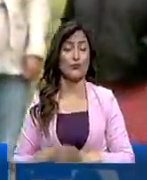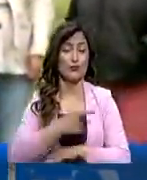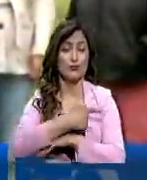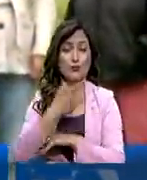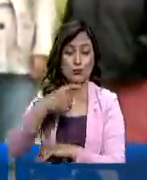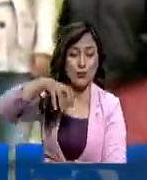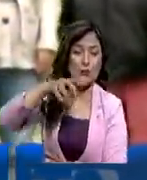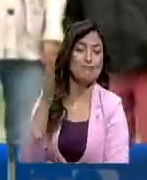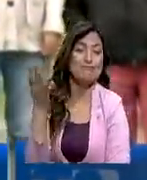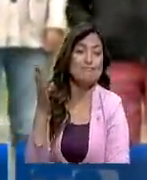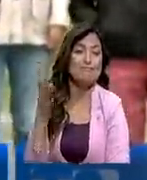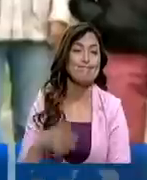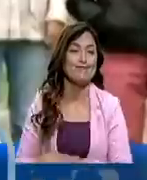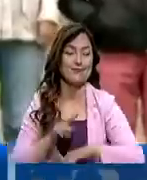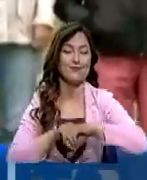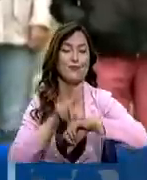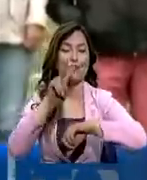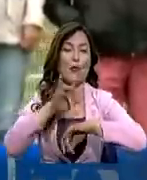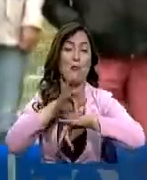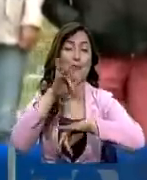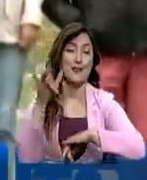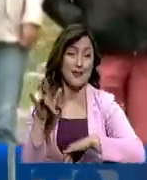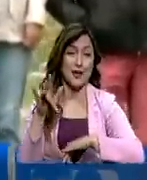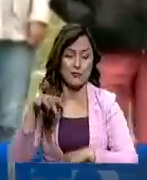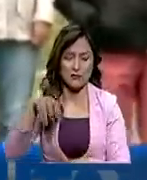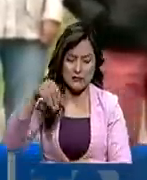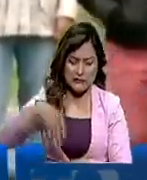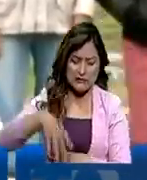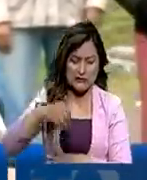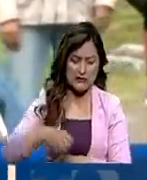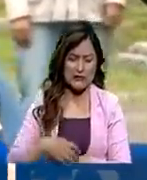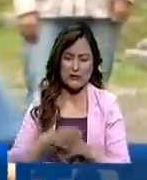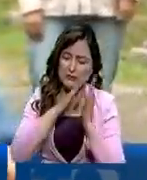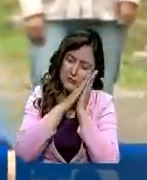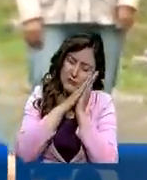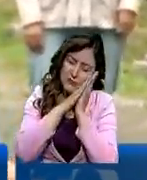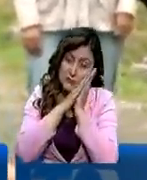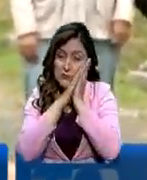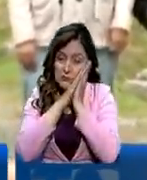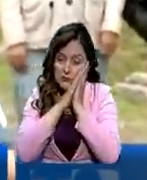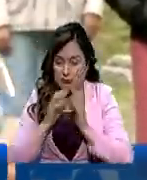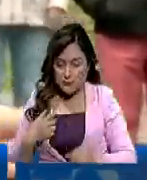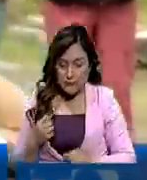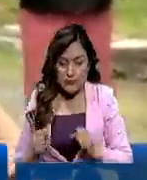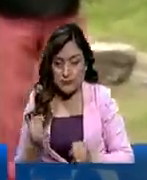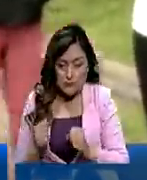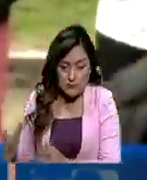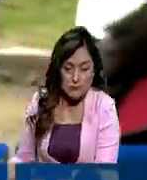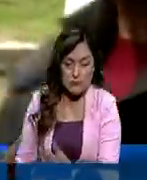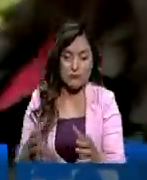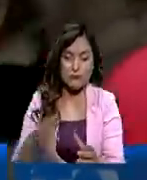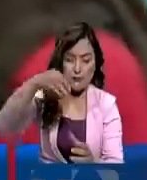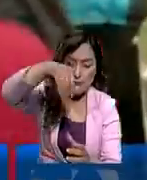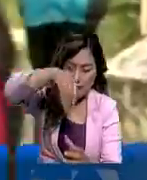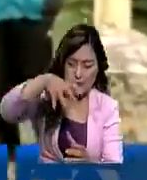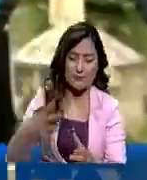tenemos servicio y viene el agua tipo 2 de la mañana, entonces tenemos que interrumpir el descanso para poder